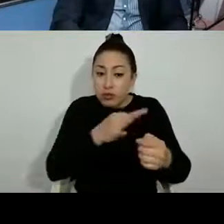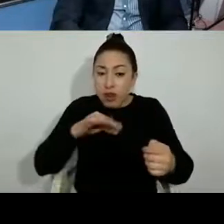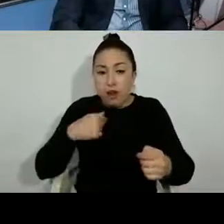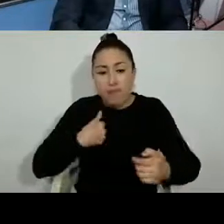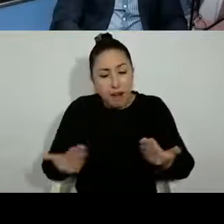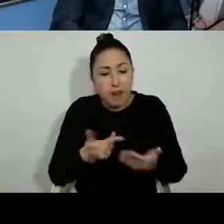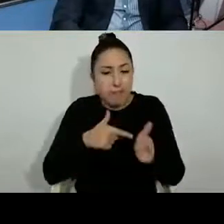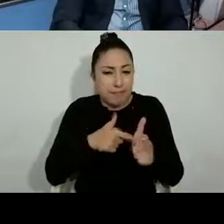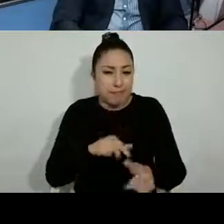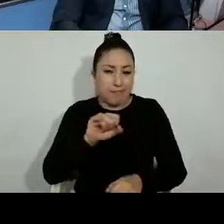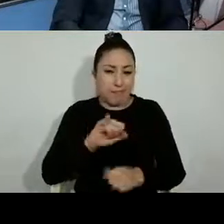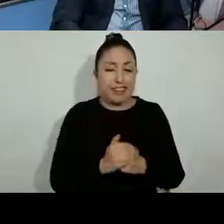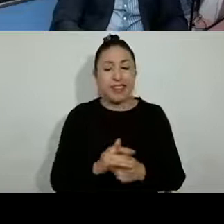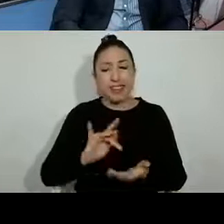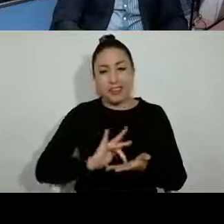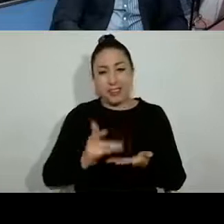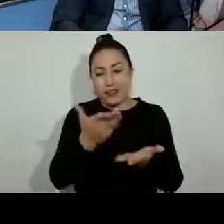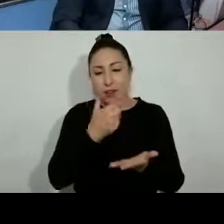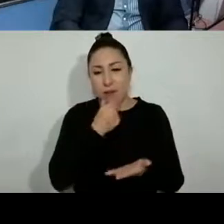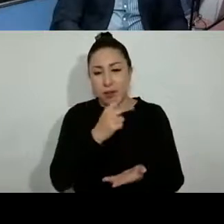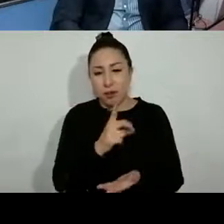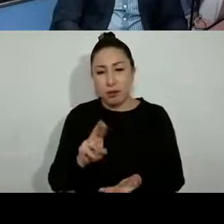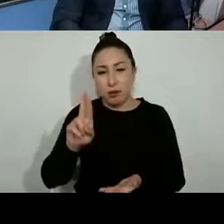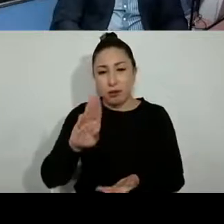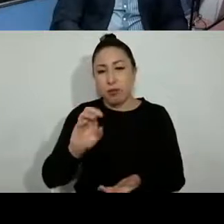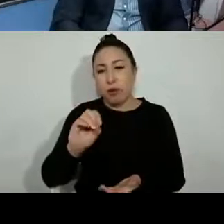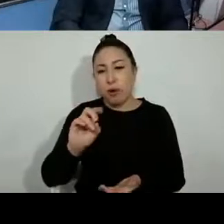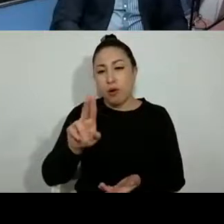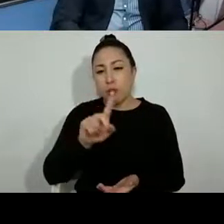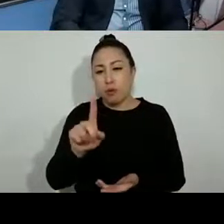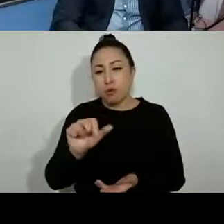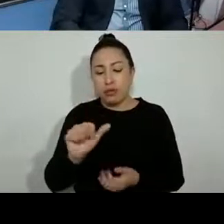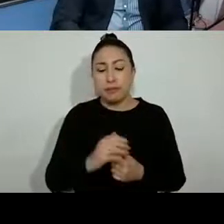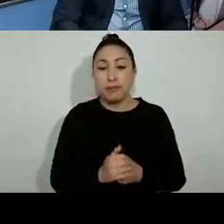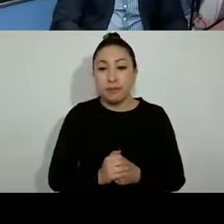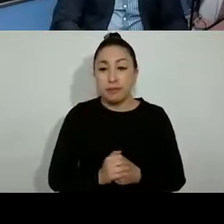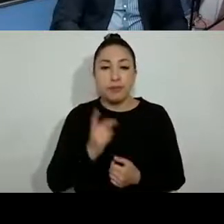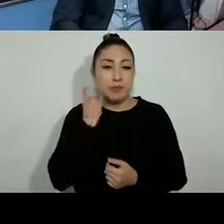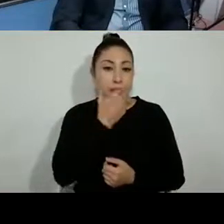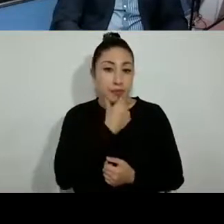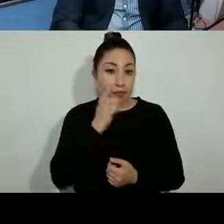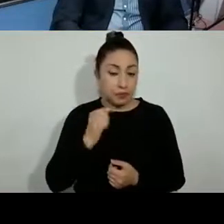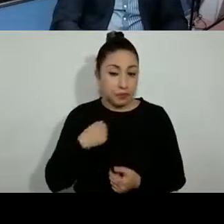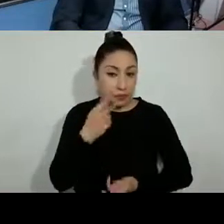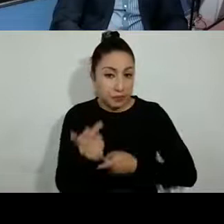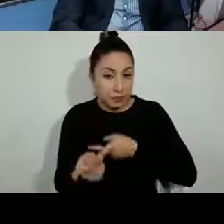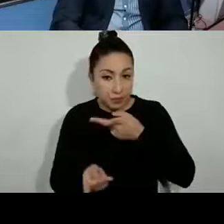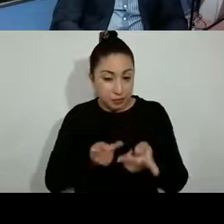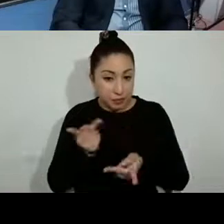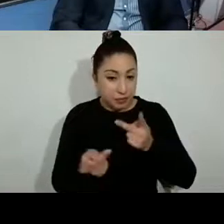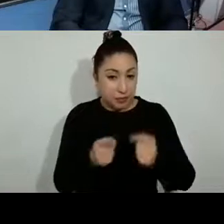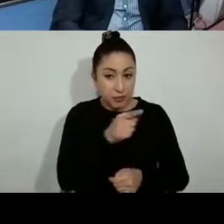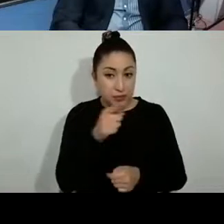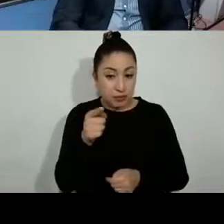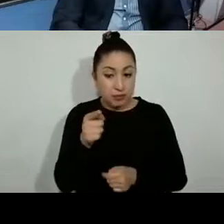Muchas gracias a usted, doctor Bouzas. Quisiera preguntarle a los diputados, a las diputadas, si quisieran